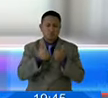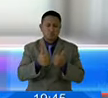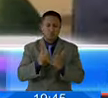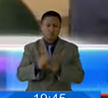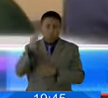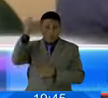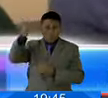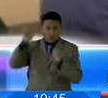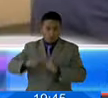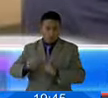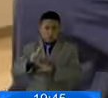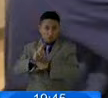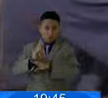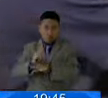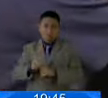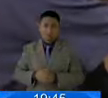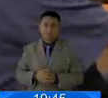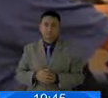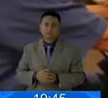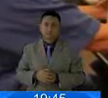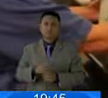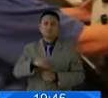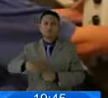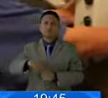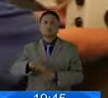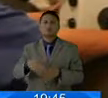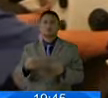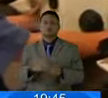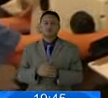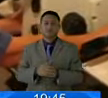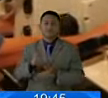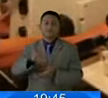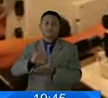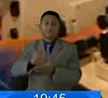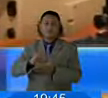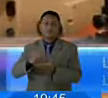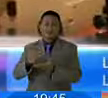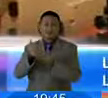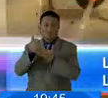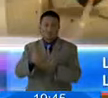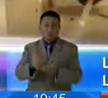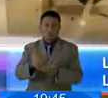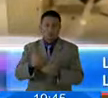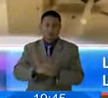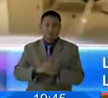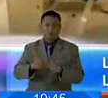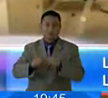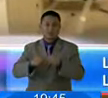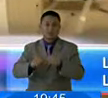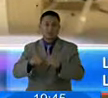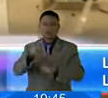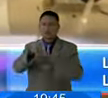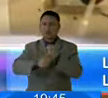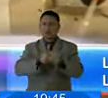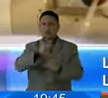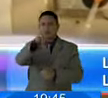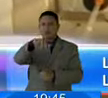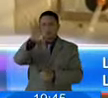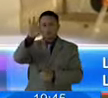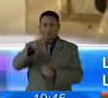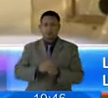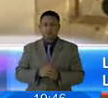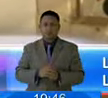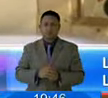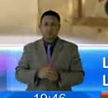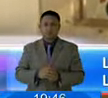un futuro. La técnica de vitrificación de óvulos se realiza en centros de reproducción asistida del país desde el 2009. El procedimiento